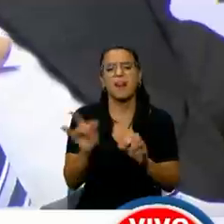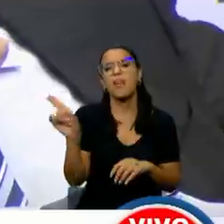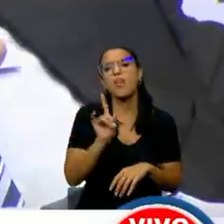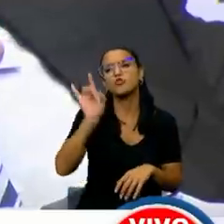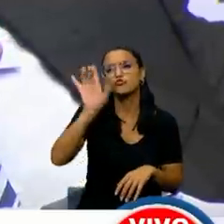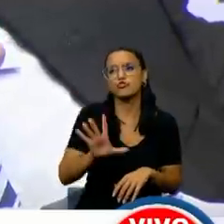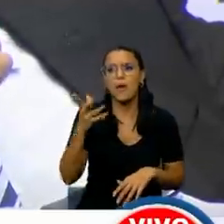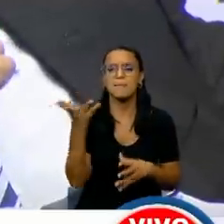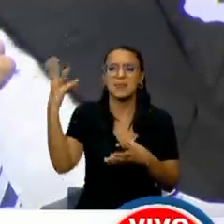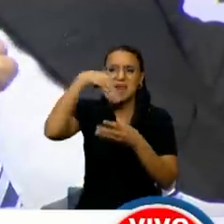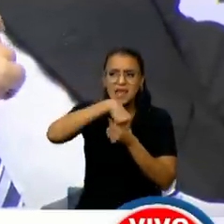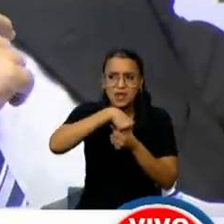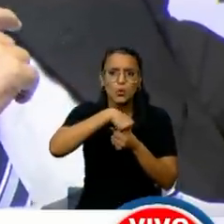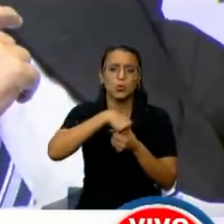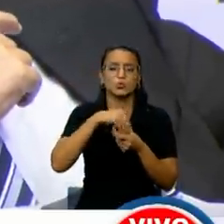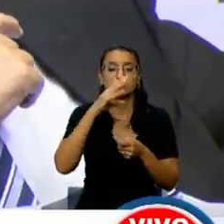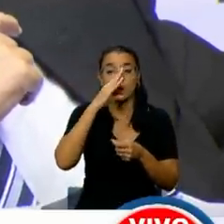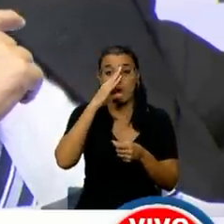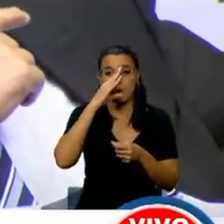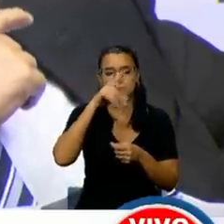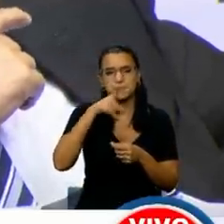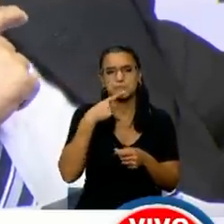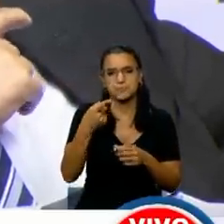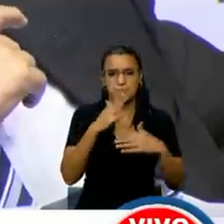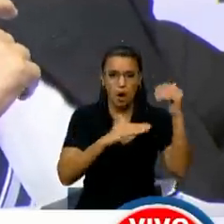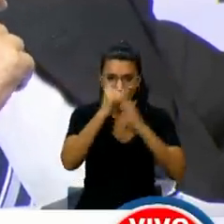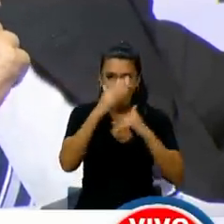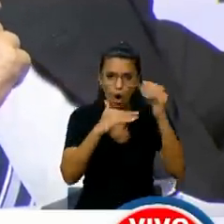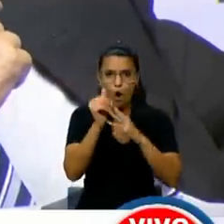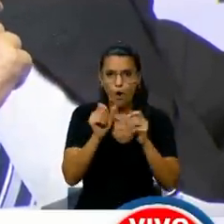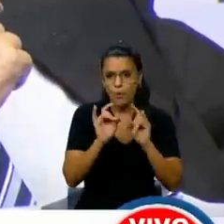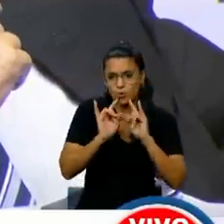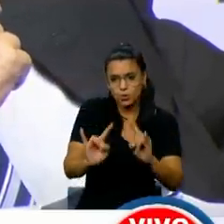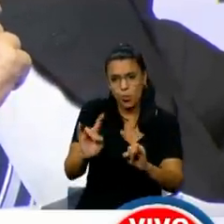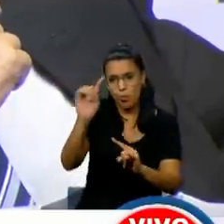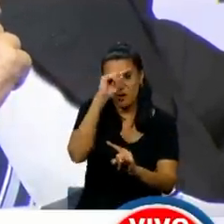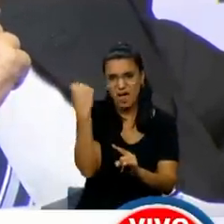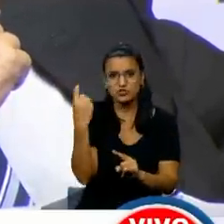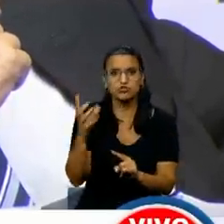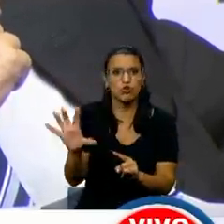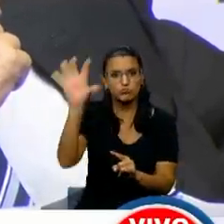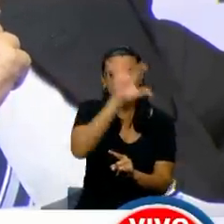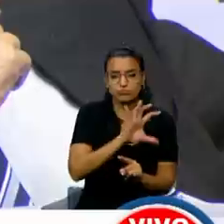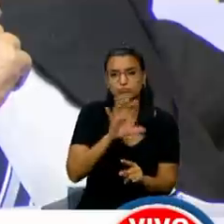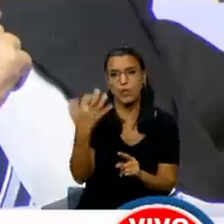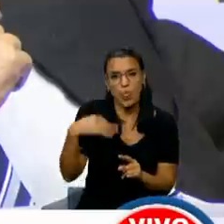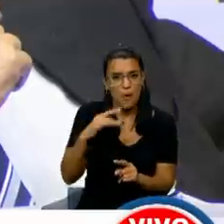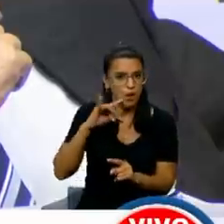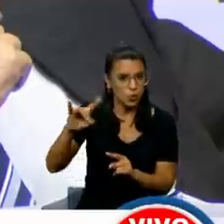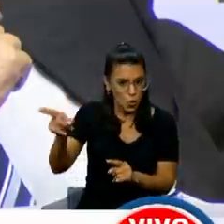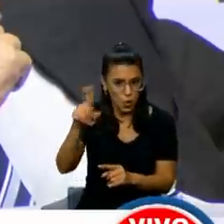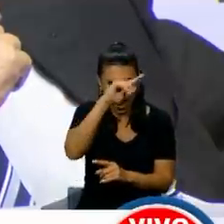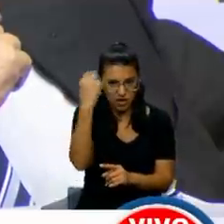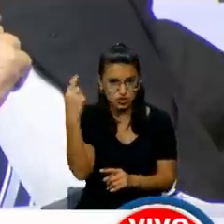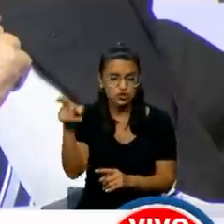la inclusión de grandes obras de infraestructura que le corresponden hacer a la nación en el interior del país para posibilitar